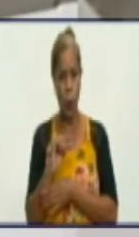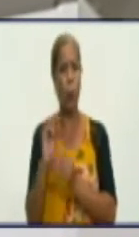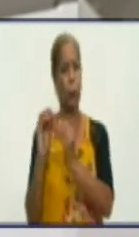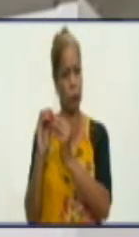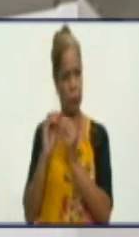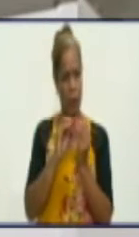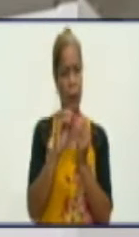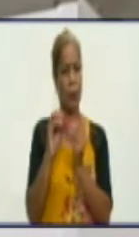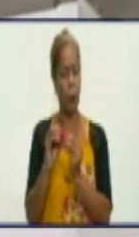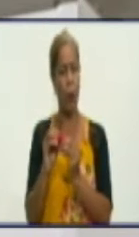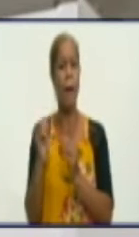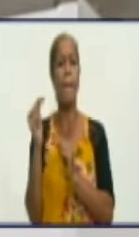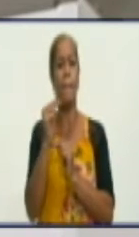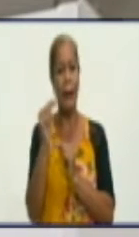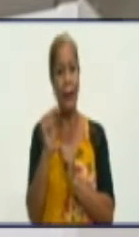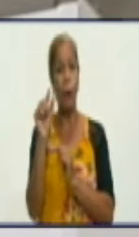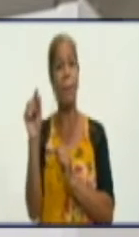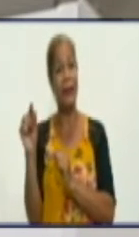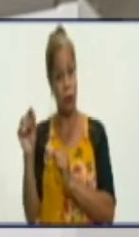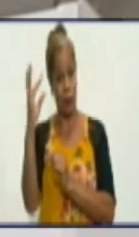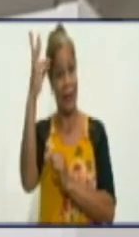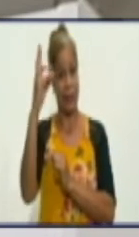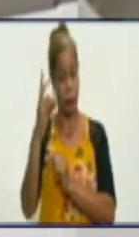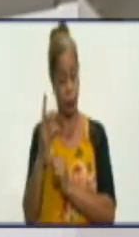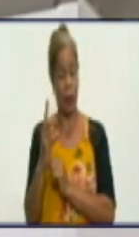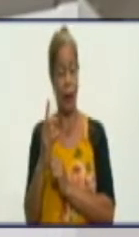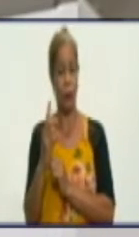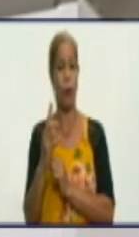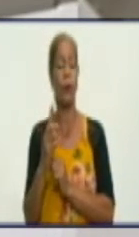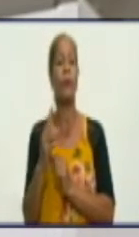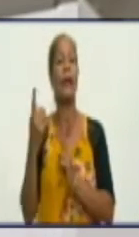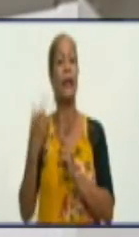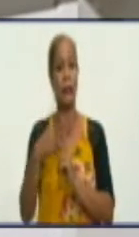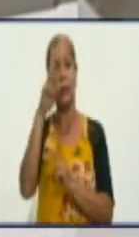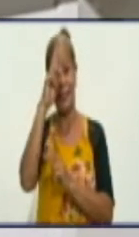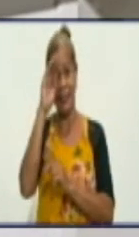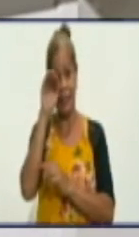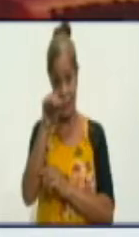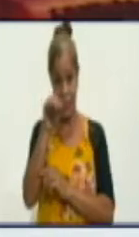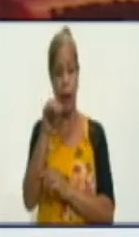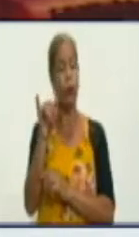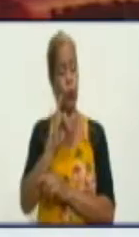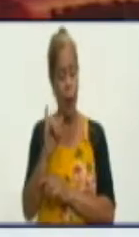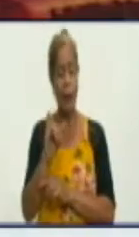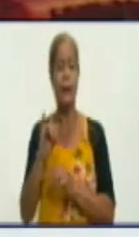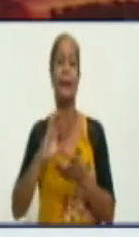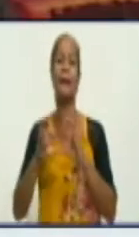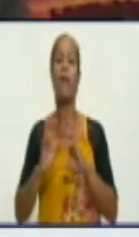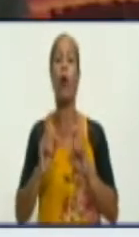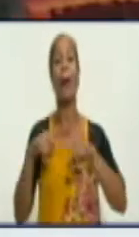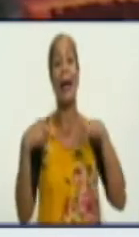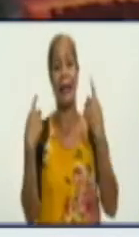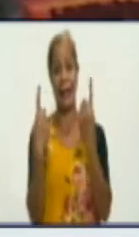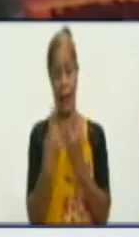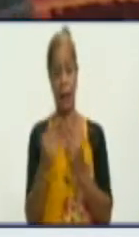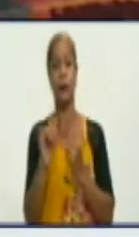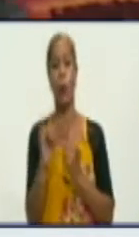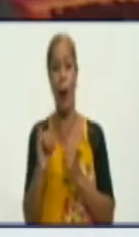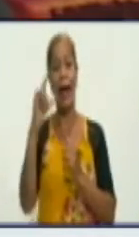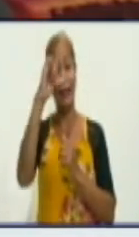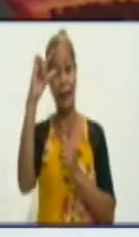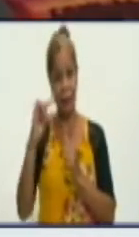de personas positivas a la COVID-19 e ingresados de manera general. Incluso también ha disminuido